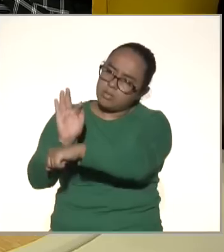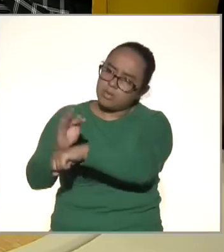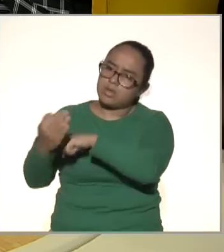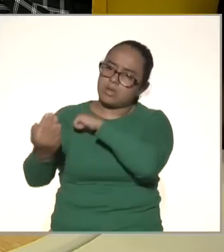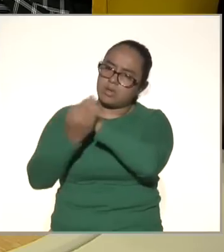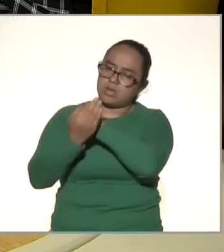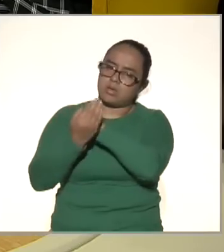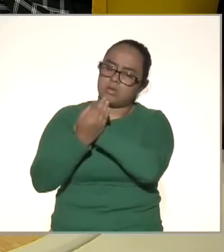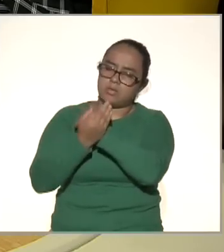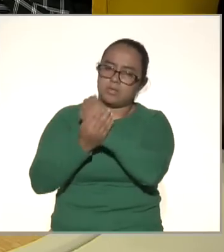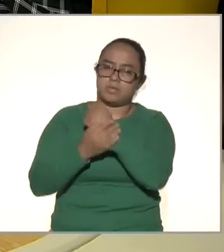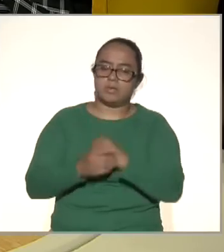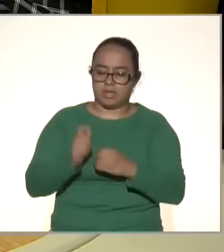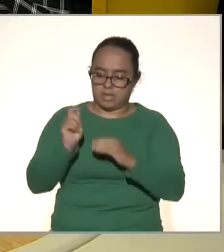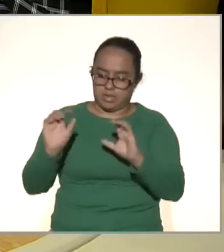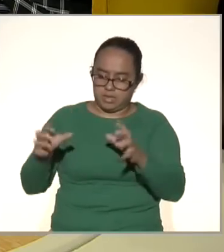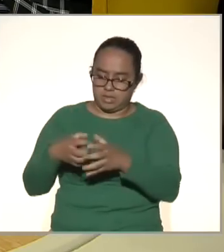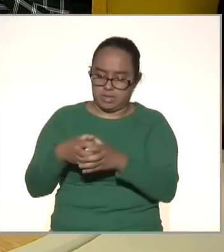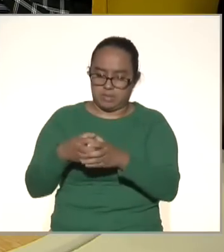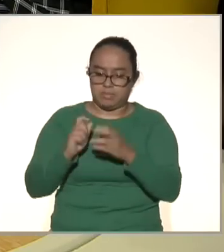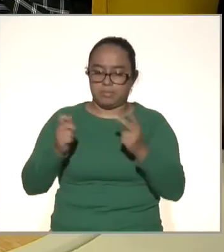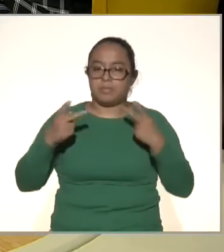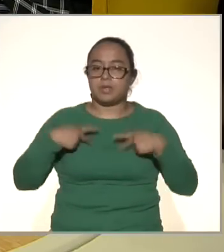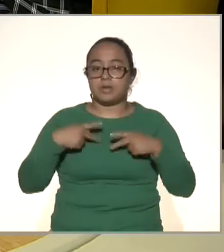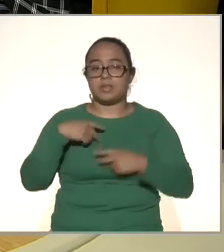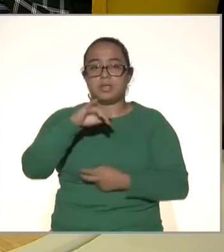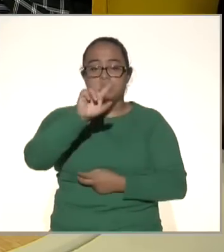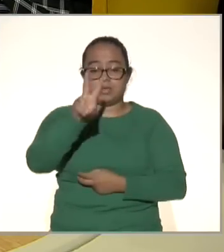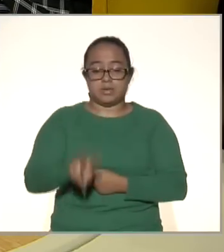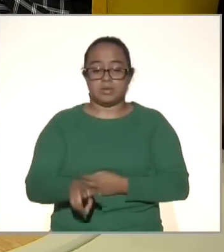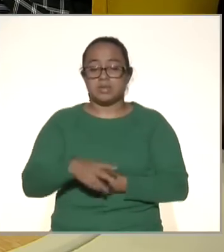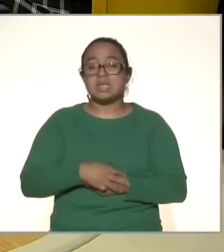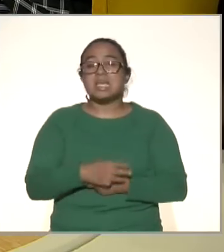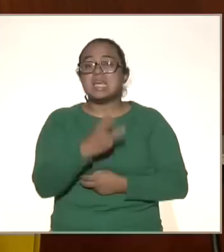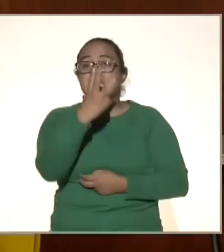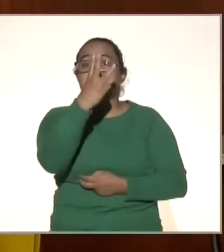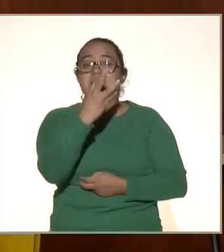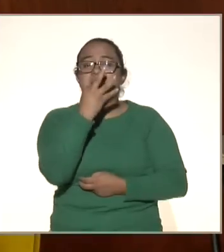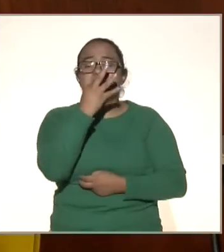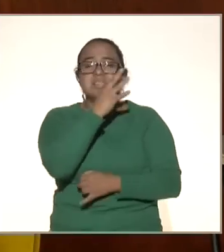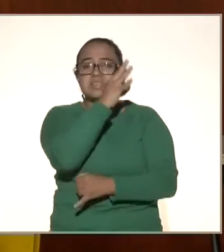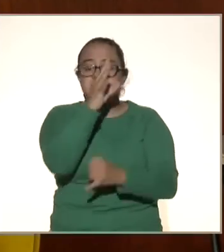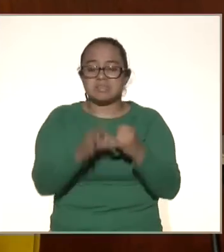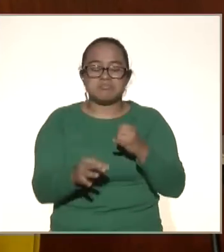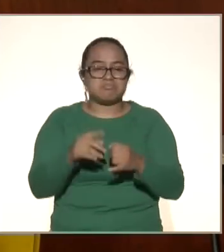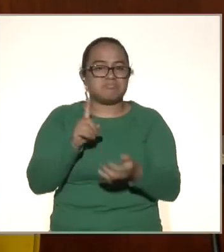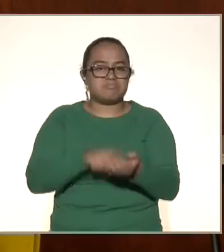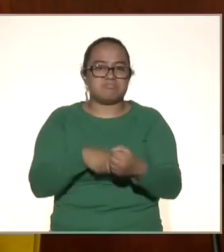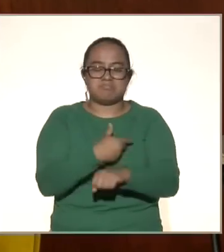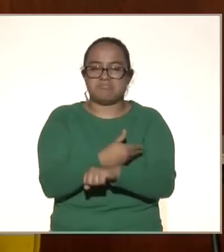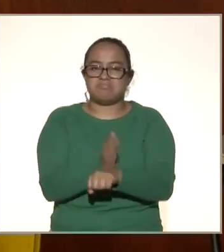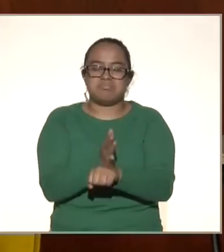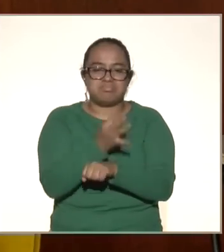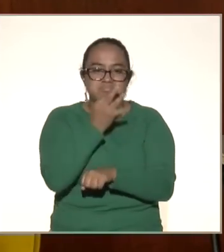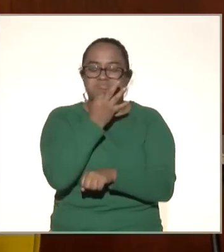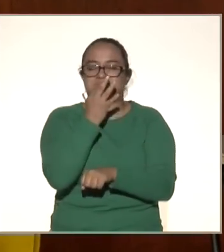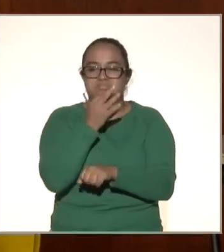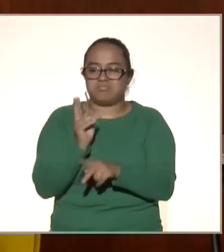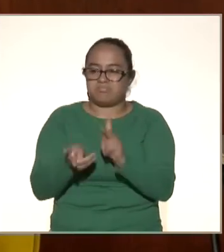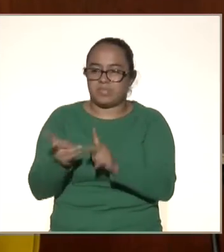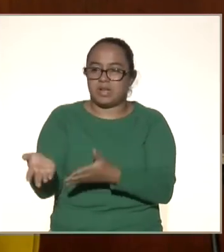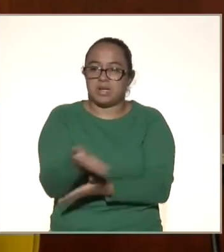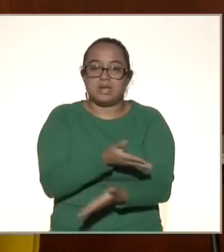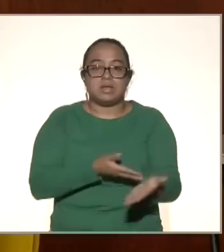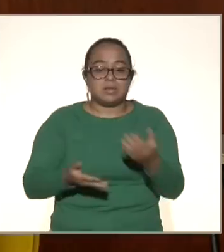como dice el señor, de la tribu. Claro, totalmente de acuerdo. Ya nos quedan 3 minutos de programa. Se fue rapidísima esta conversación.